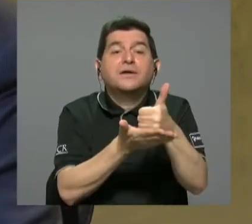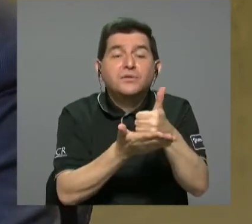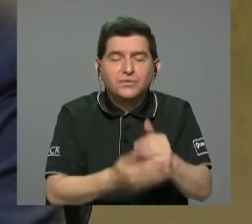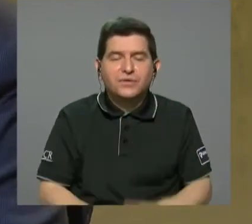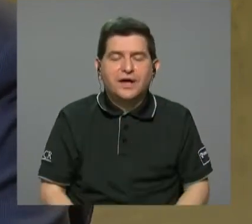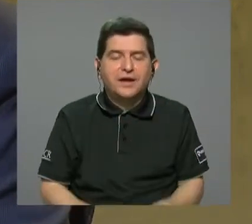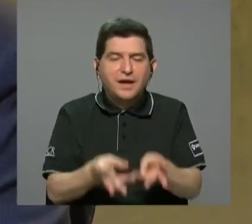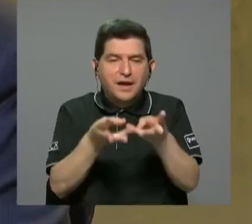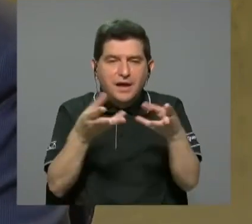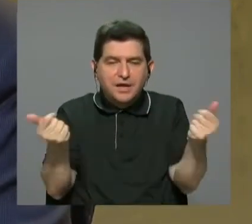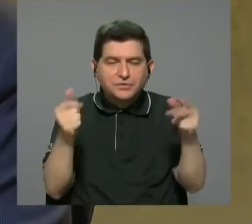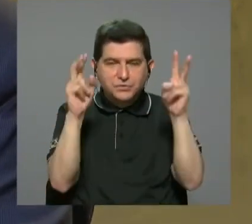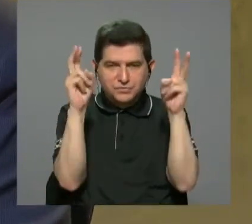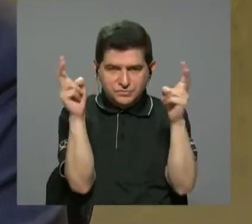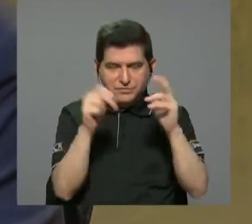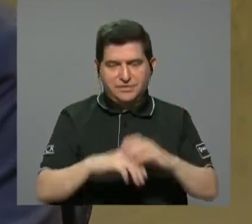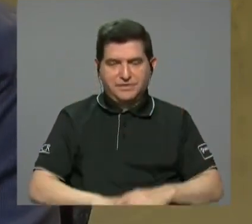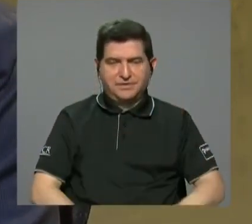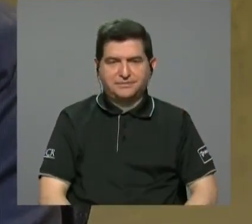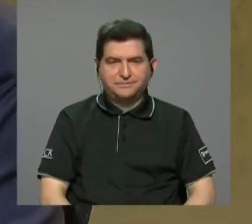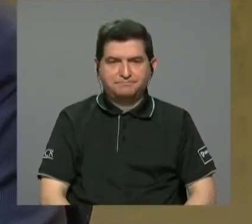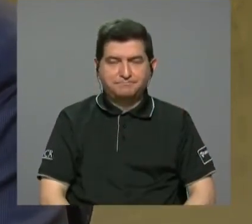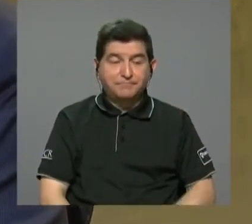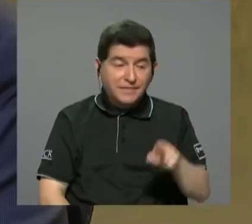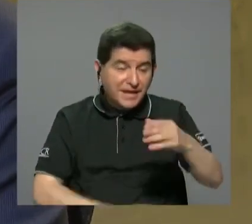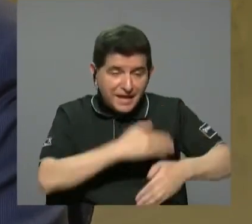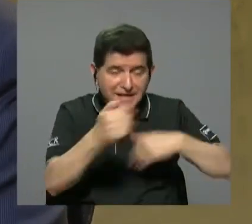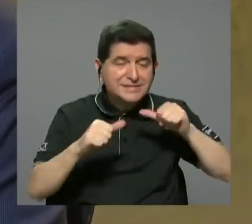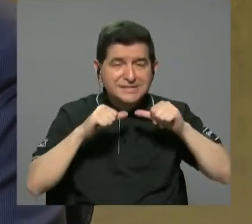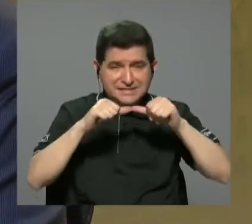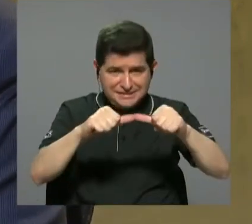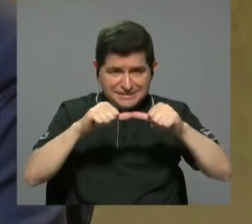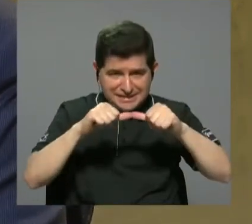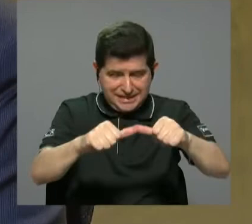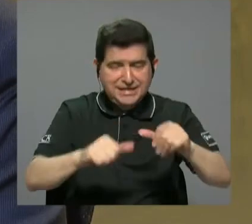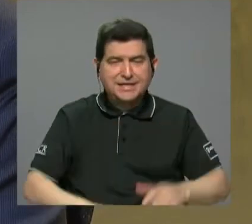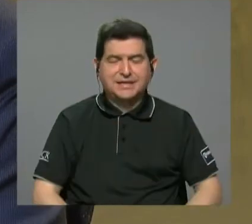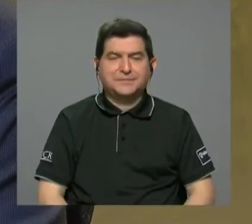a solventar este tema. Y bueno, en ese proceso seguimos, ¿no?